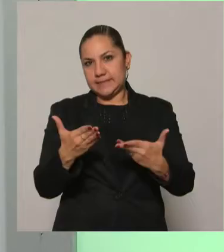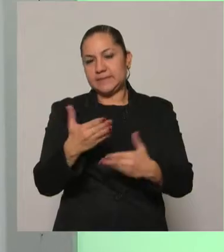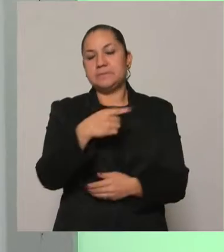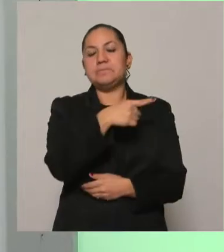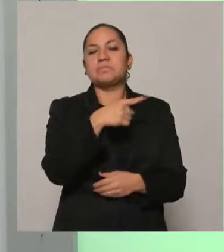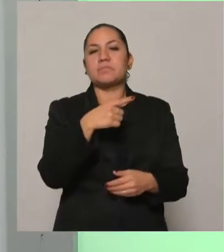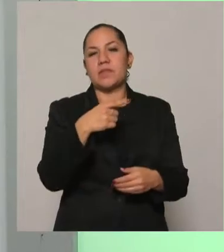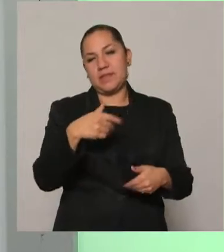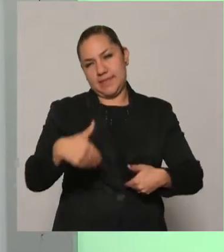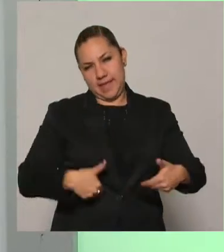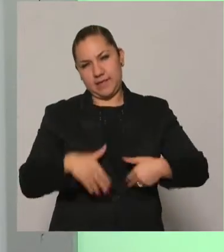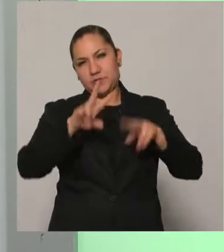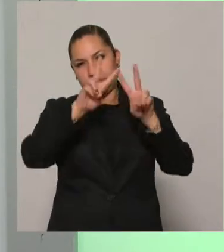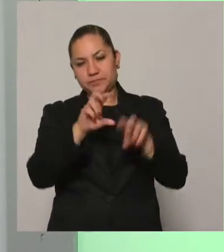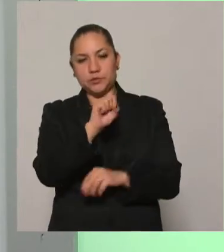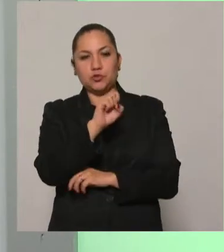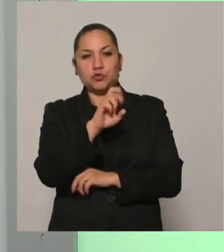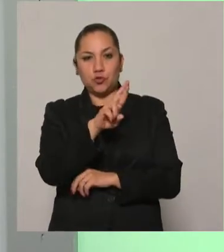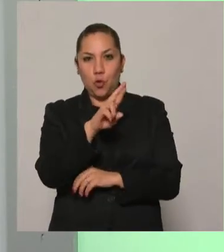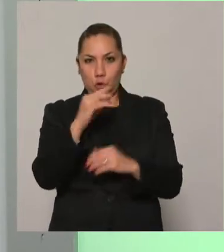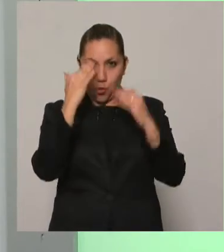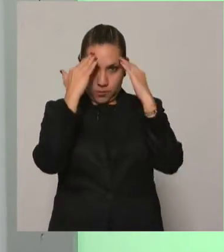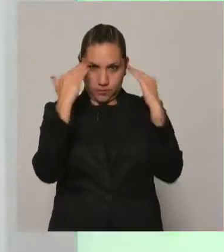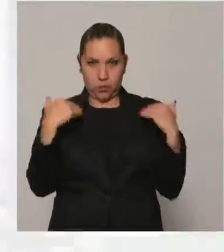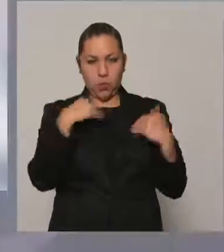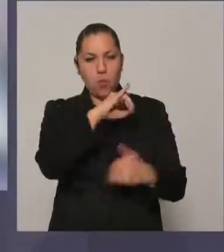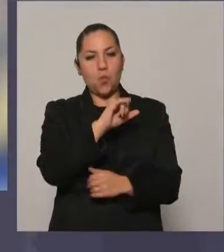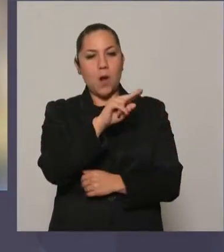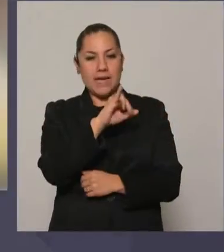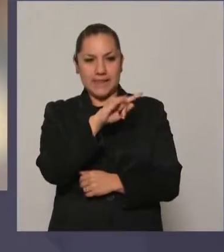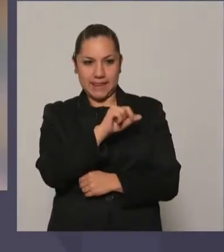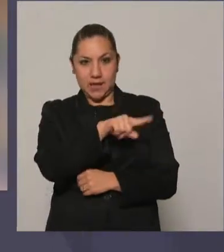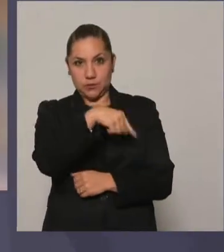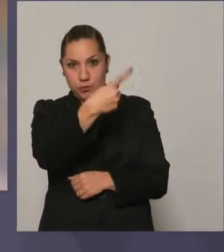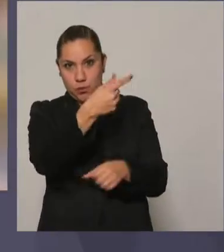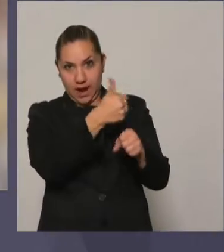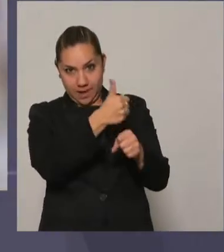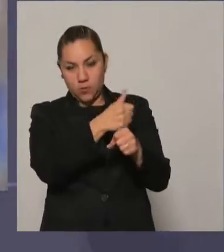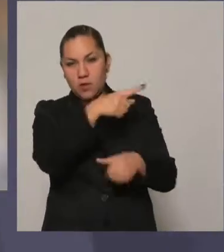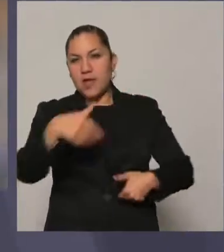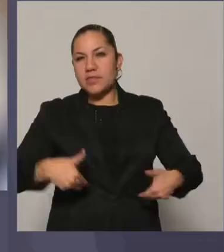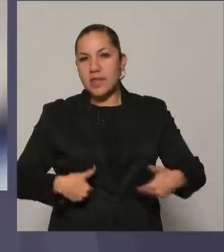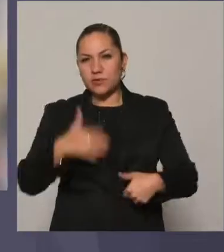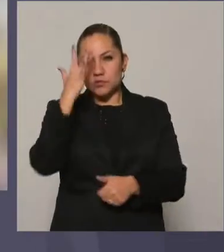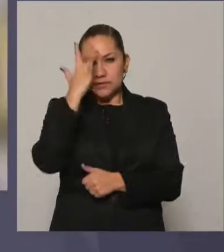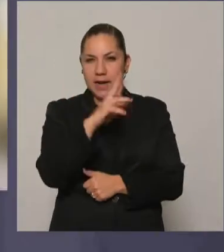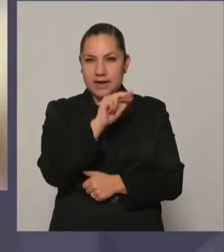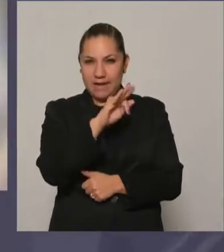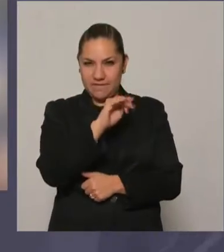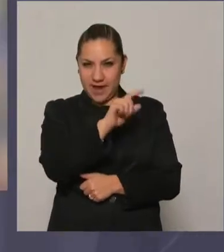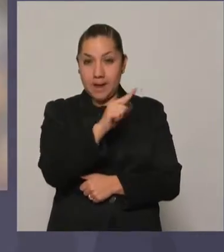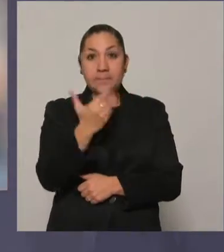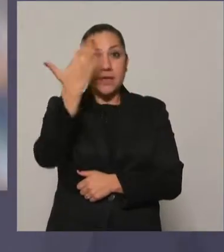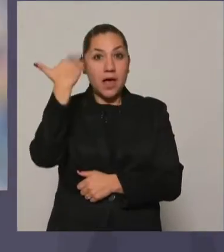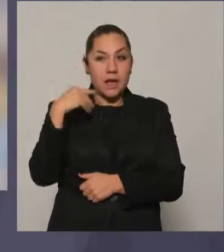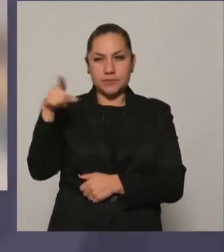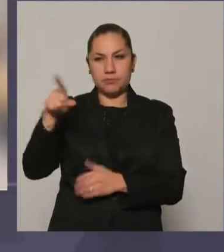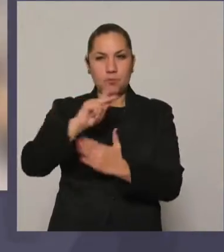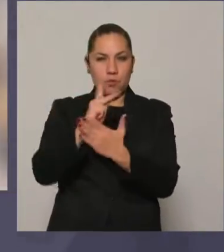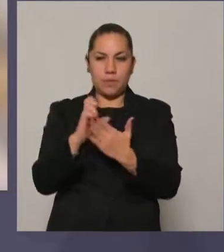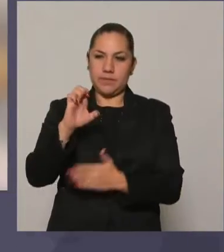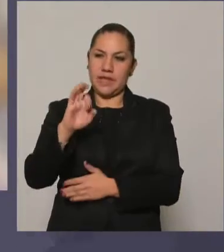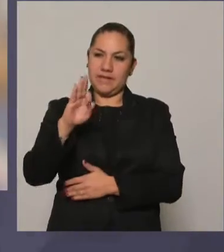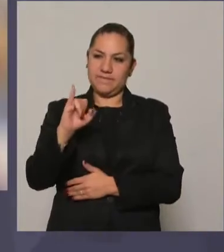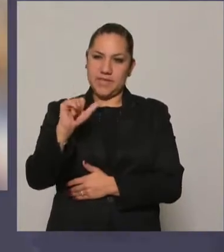su abuelo, que se presenta en el Teatro San Rafael. Esta obra, que ganó uno de los apoyos de FIARTES de este año, es